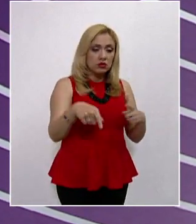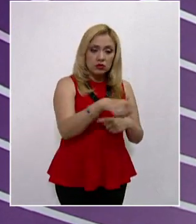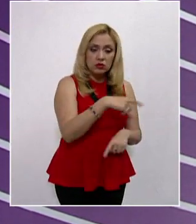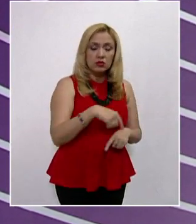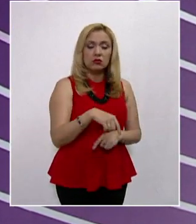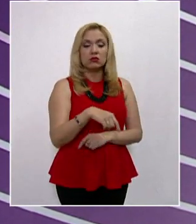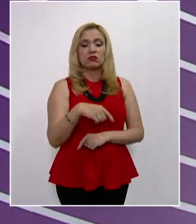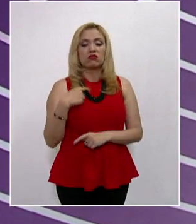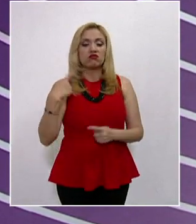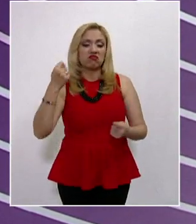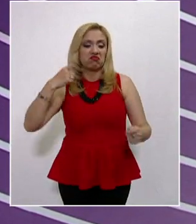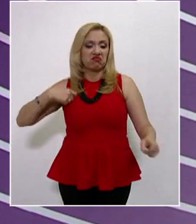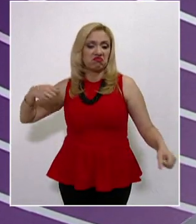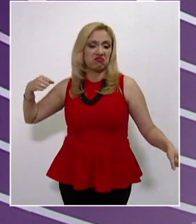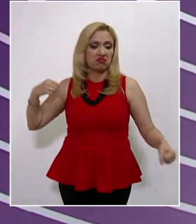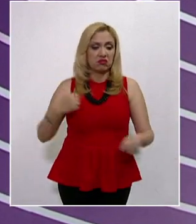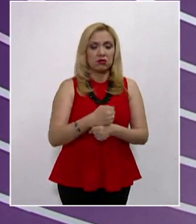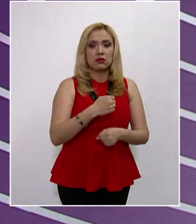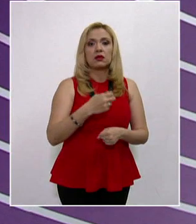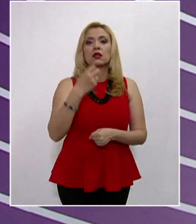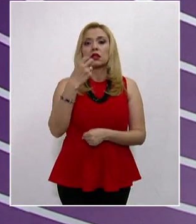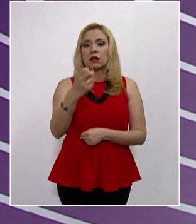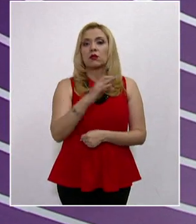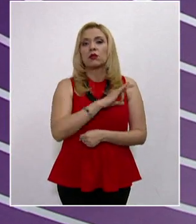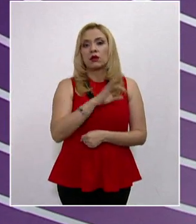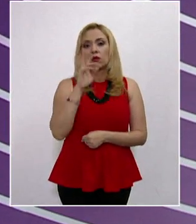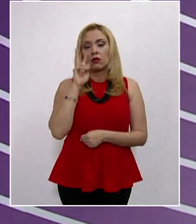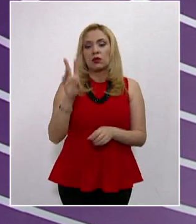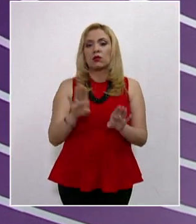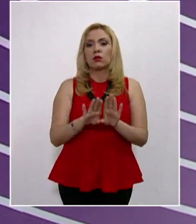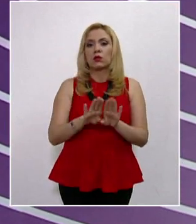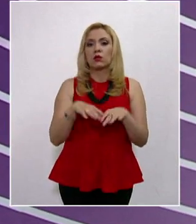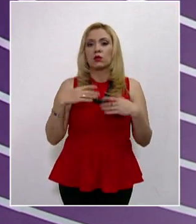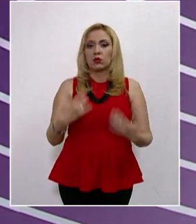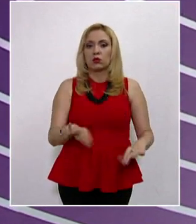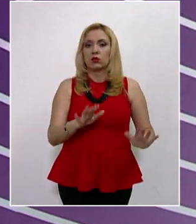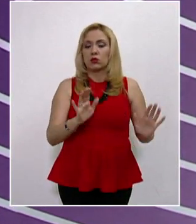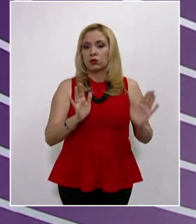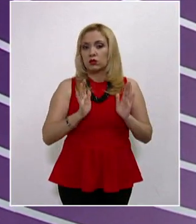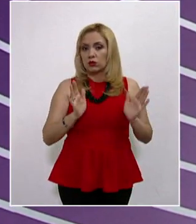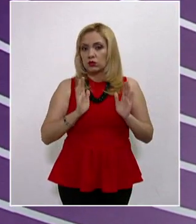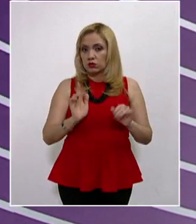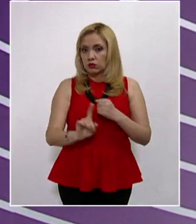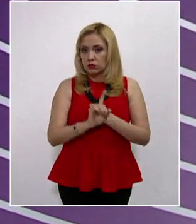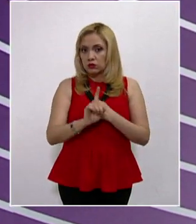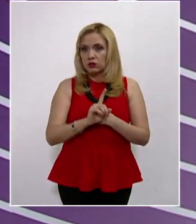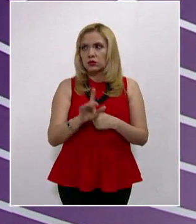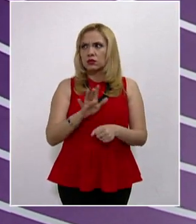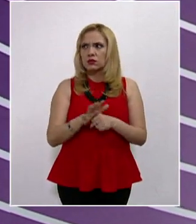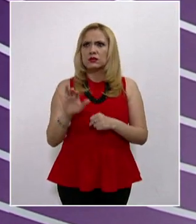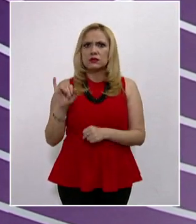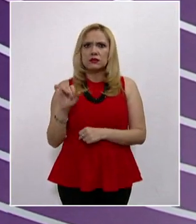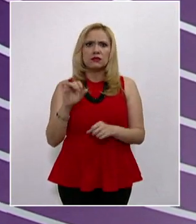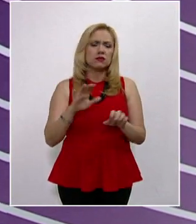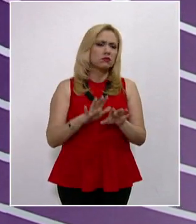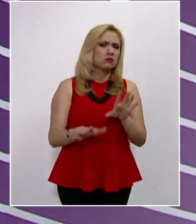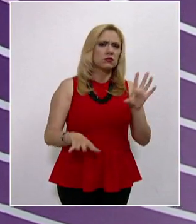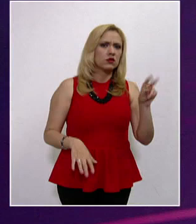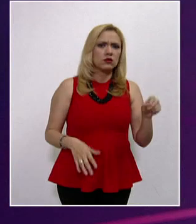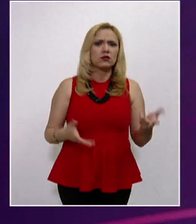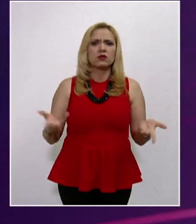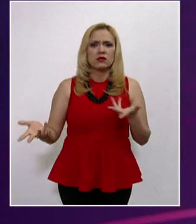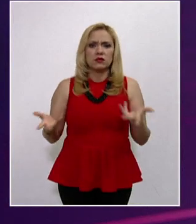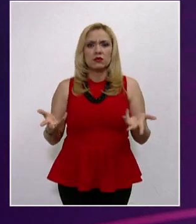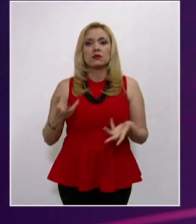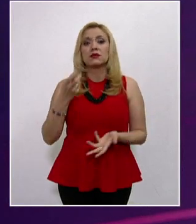y incumples ese deber, pues desde ahí puede considerarse un delito militar. Entonces, ¿a qué sí debería estar acotado, Octavio? Pues